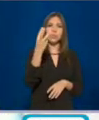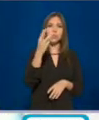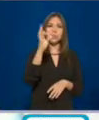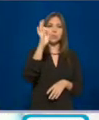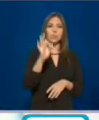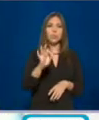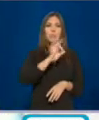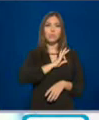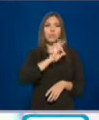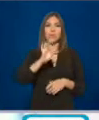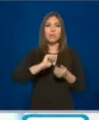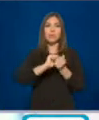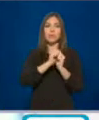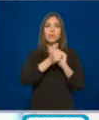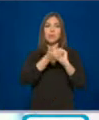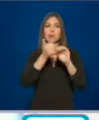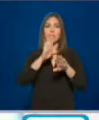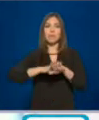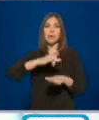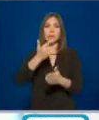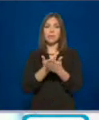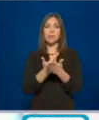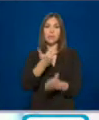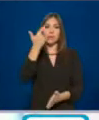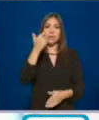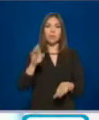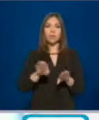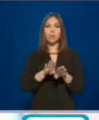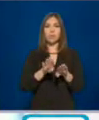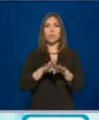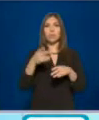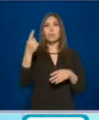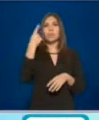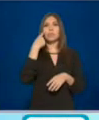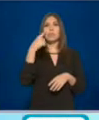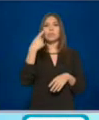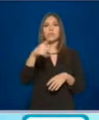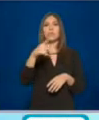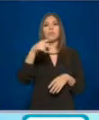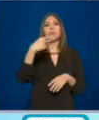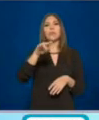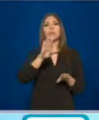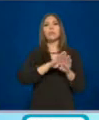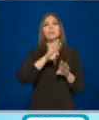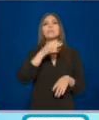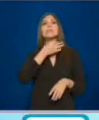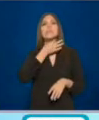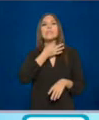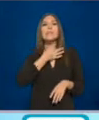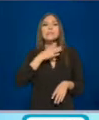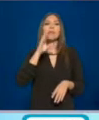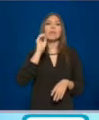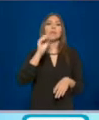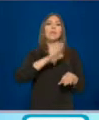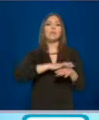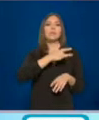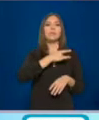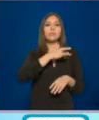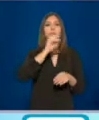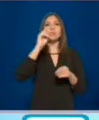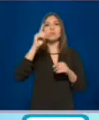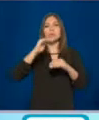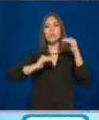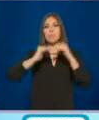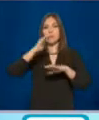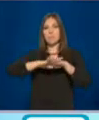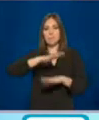tener complicaciones a otro nivel, por ejemplo, a nivel de miocardio, de encéfalo, de meninges. Cuando no es atendido a tiempo. Muy